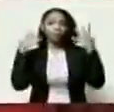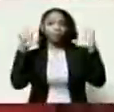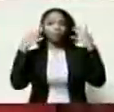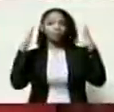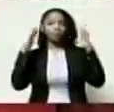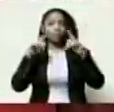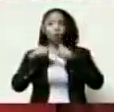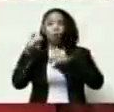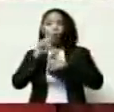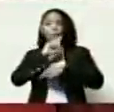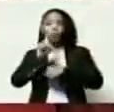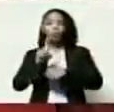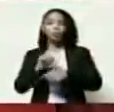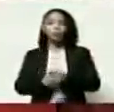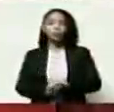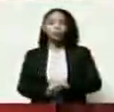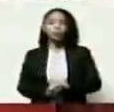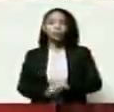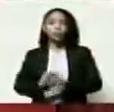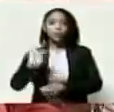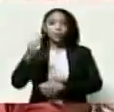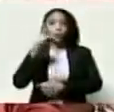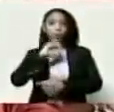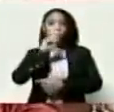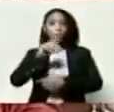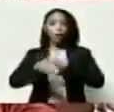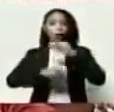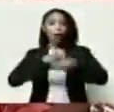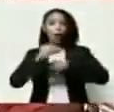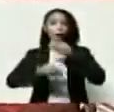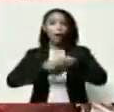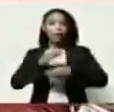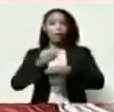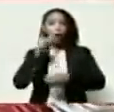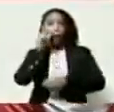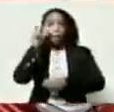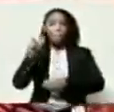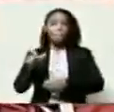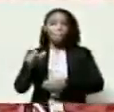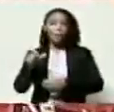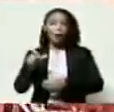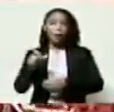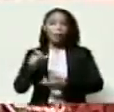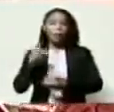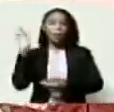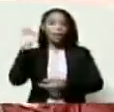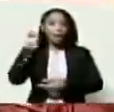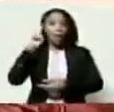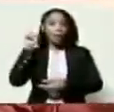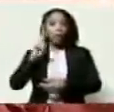Siguiente pregunta, por favor. La segunda pregunta la realiza Lisandro Rojas por YBKE Mundial.